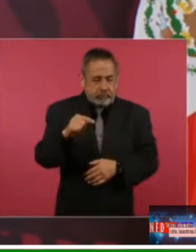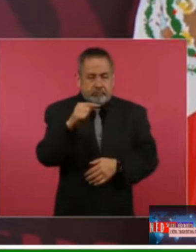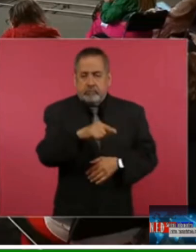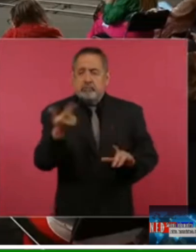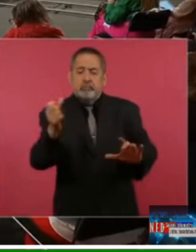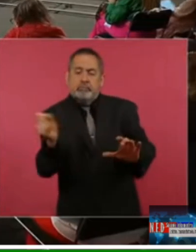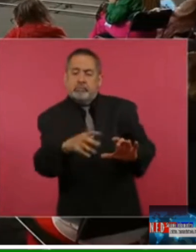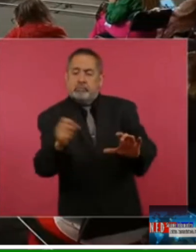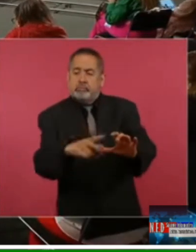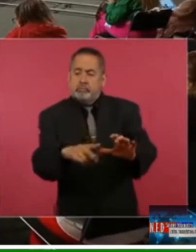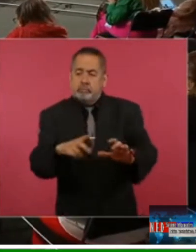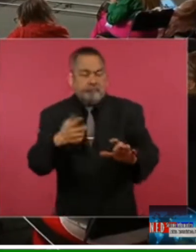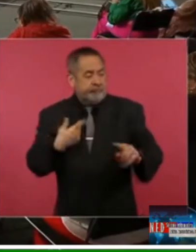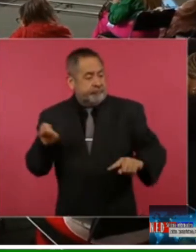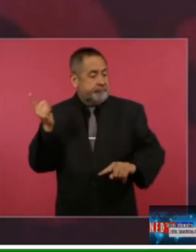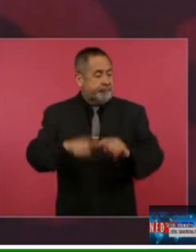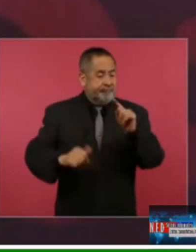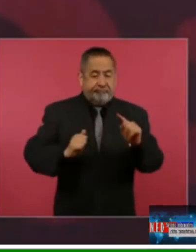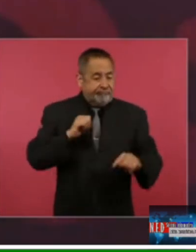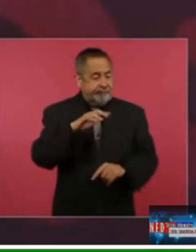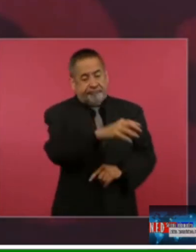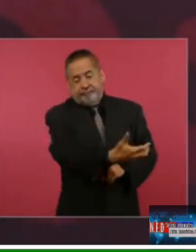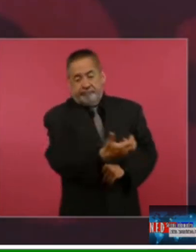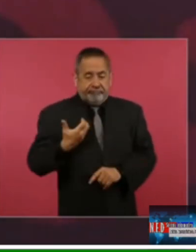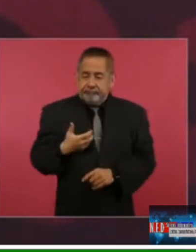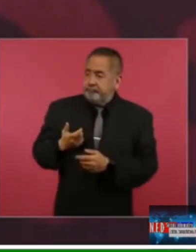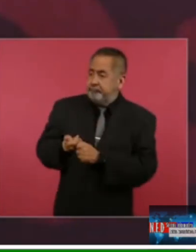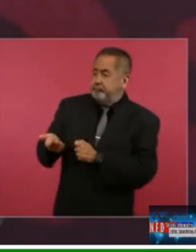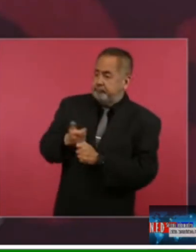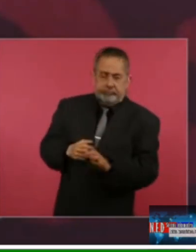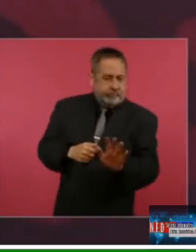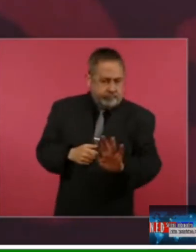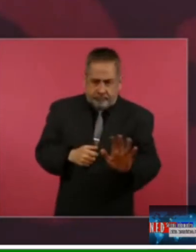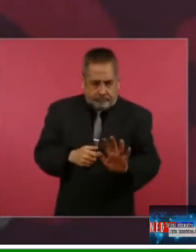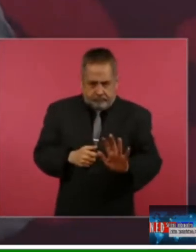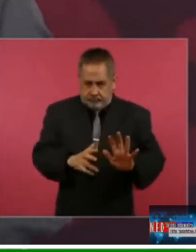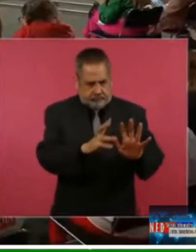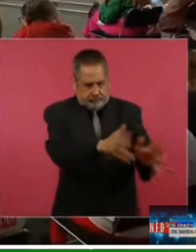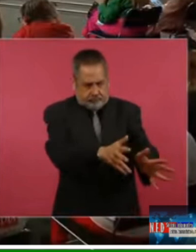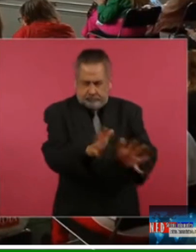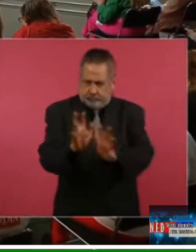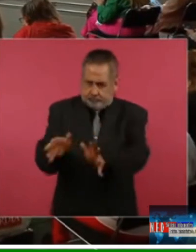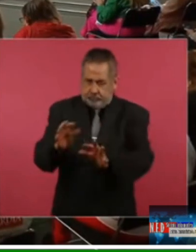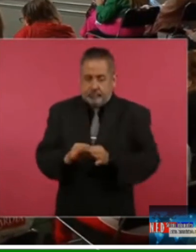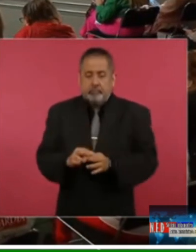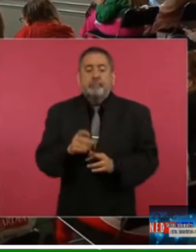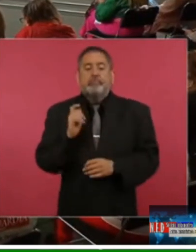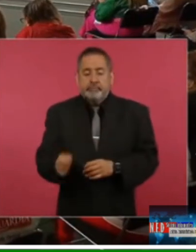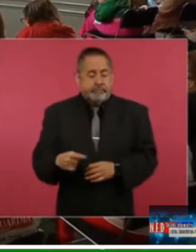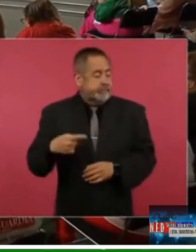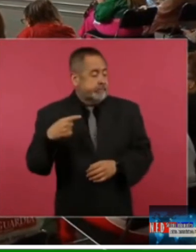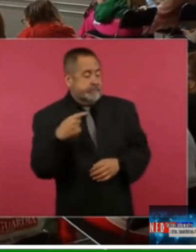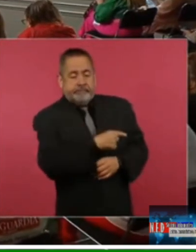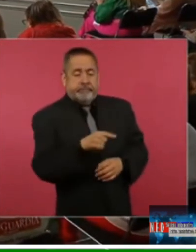show de Kenia López Rabadán, pero vamos a ir primero donde Arturo Saldívar anuncia que van por un